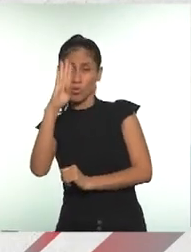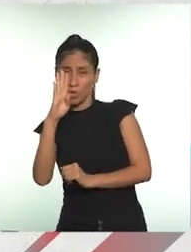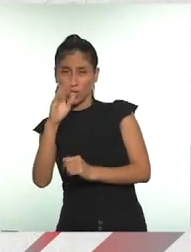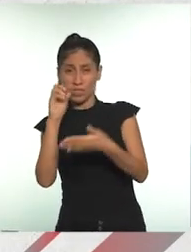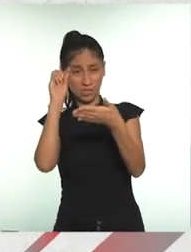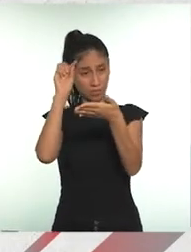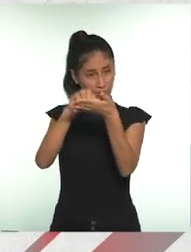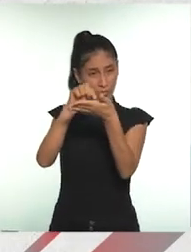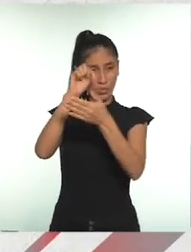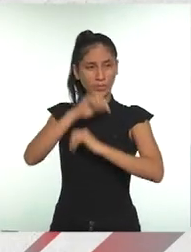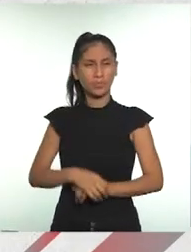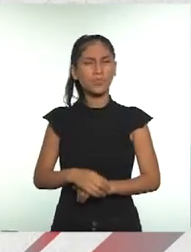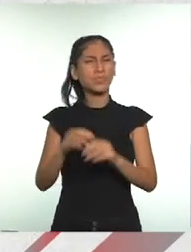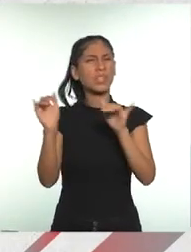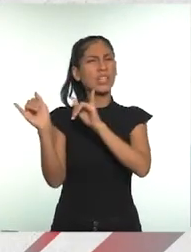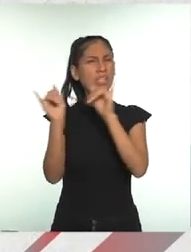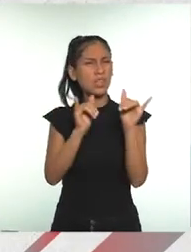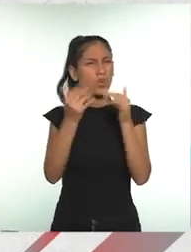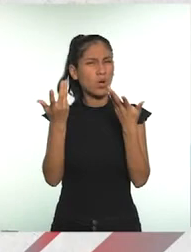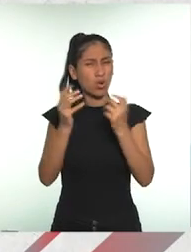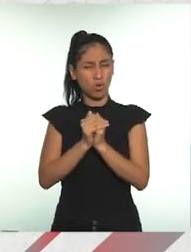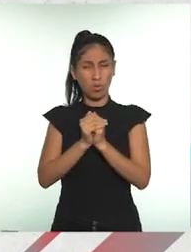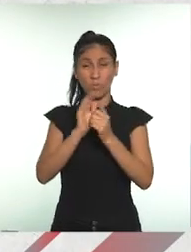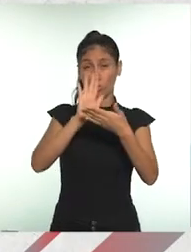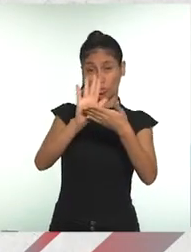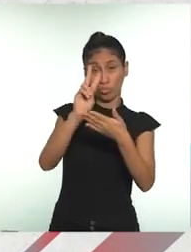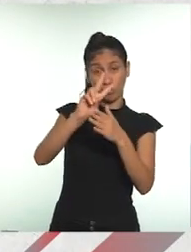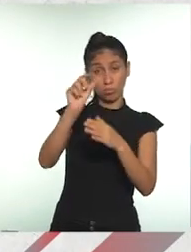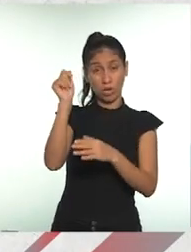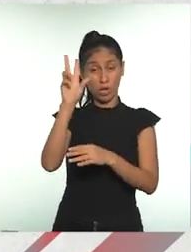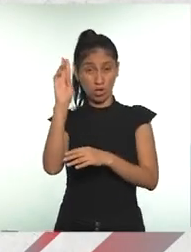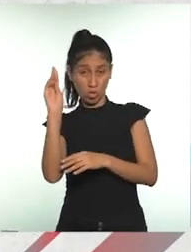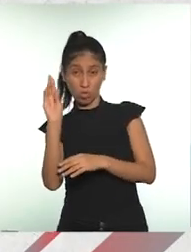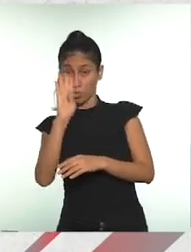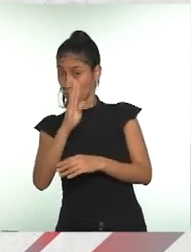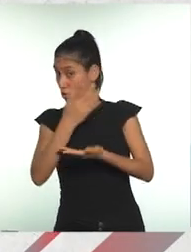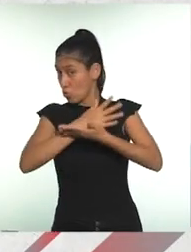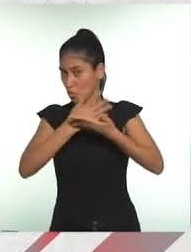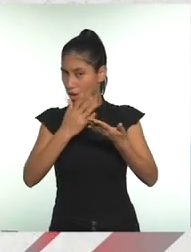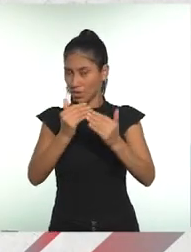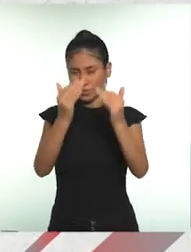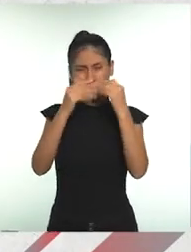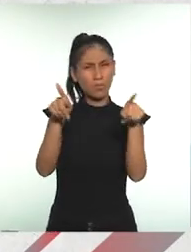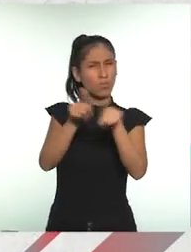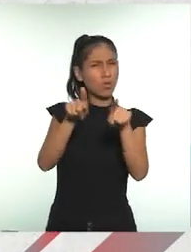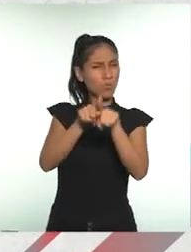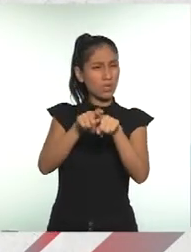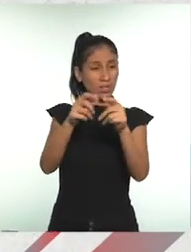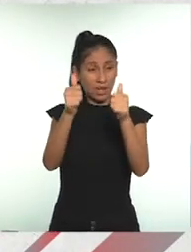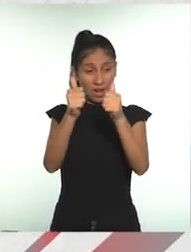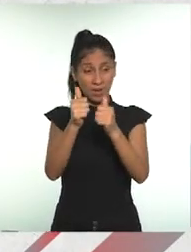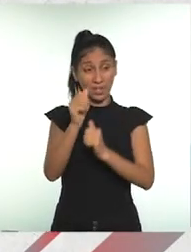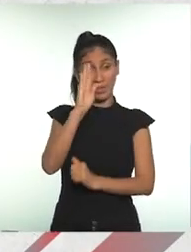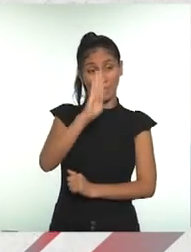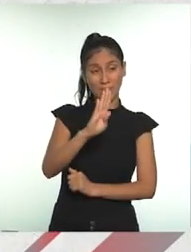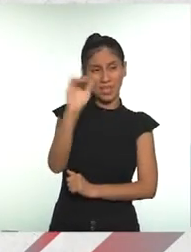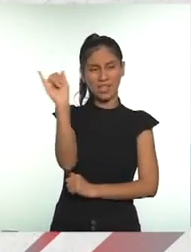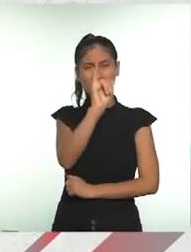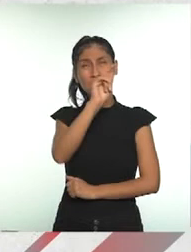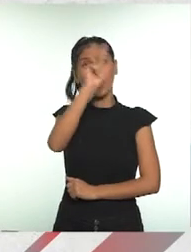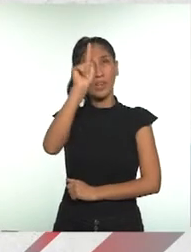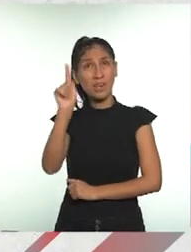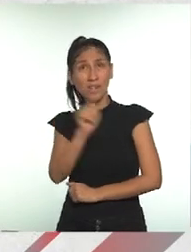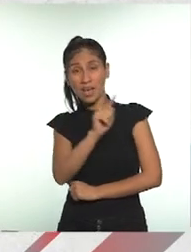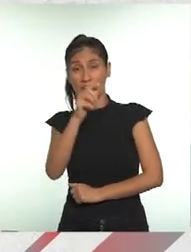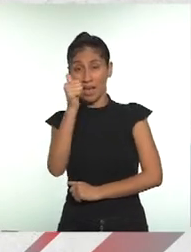una circunferencia, lo que indica que no se considera el valor de B. Muy bien, y el intervalo D semiabierto por la